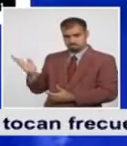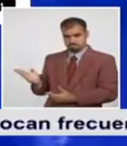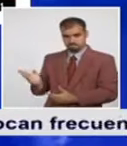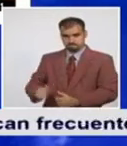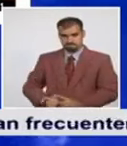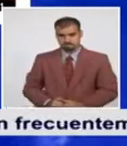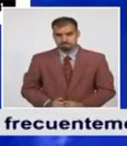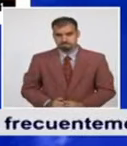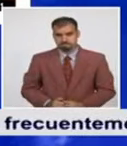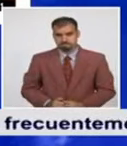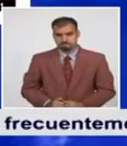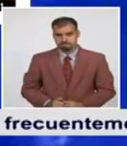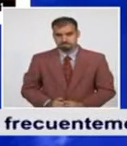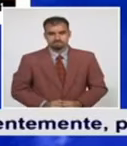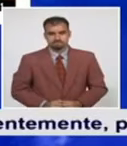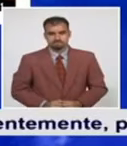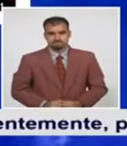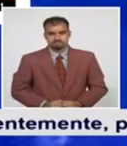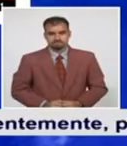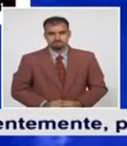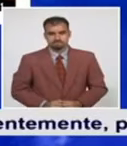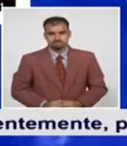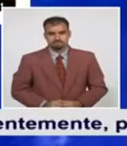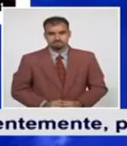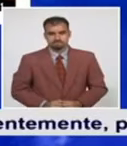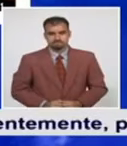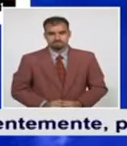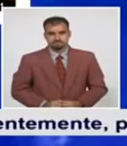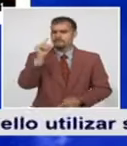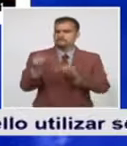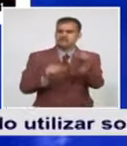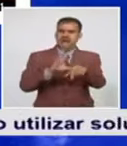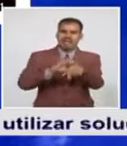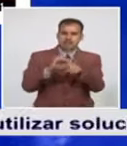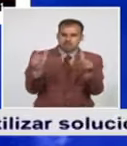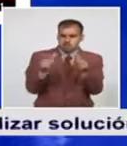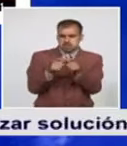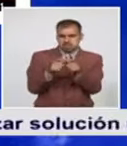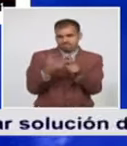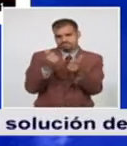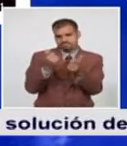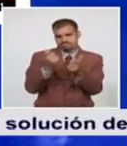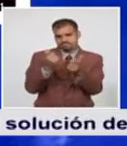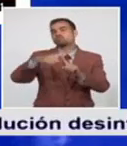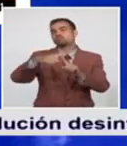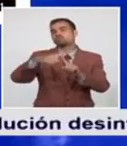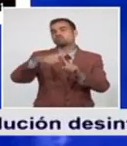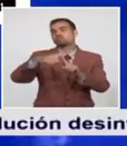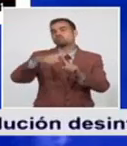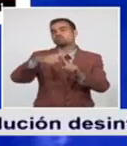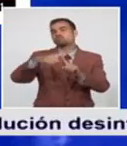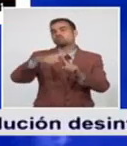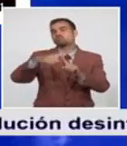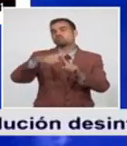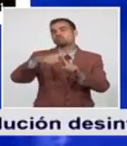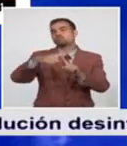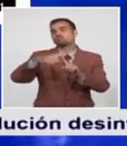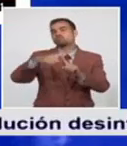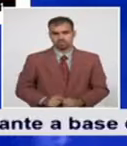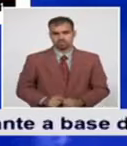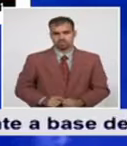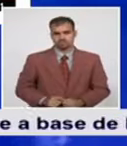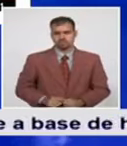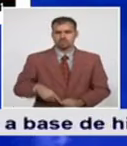5%. La menor positividad en Las Tunas con un 0,2% y el municipio